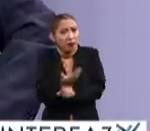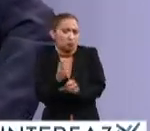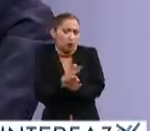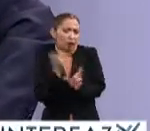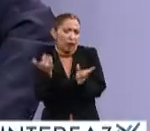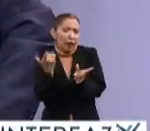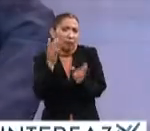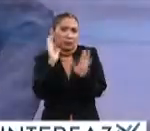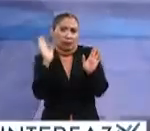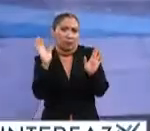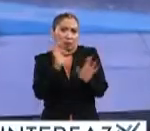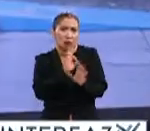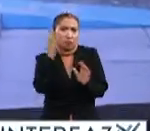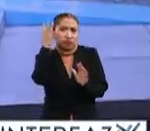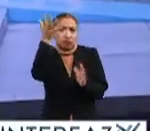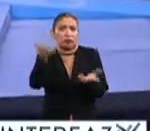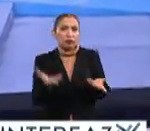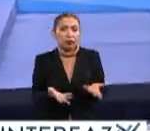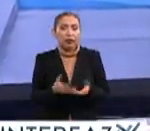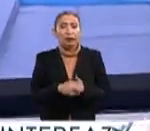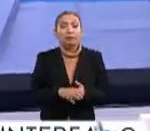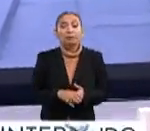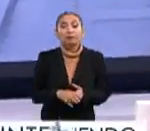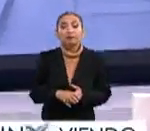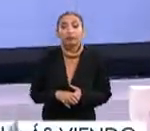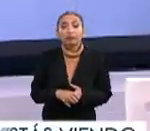puede ser una maravilla.